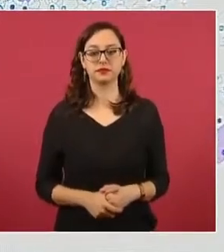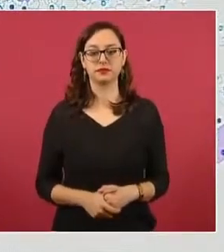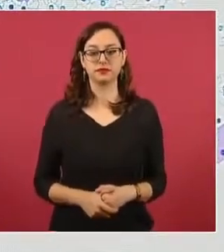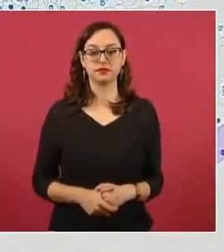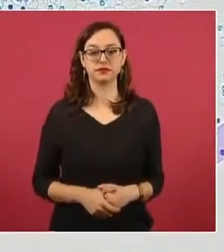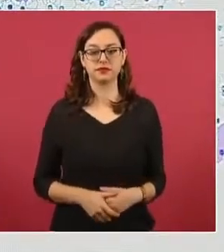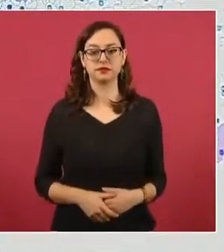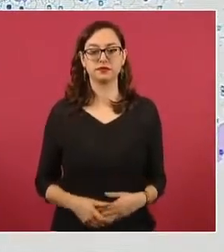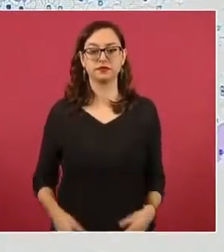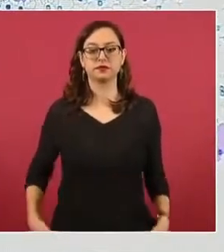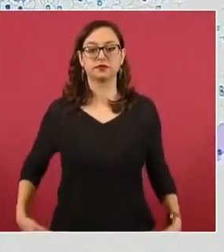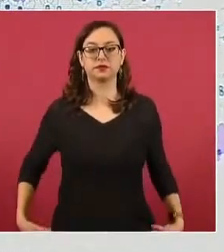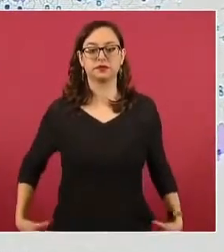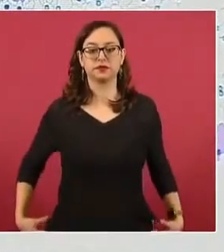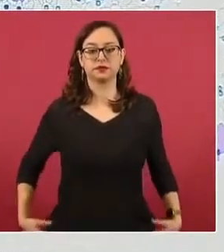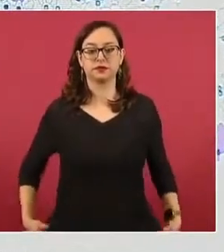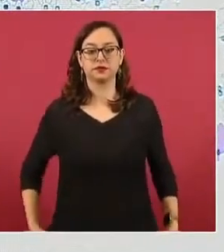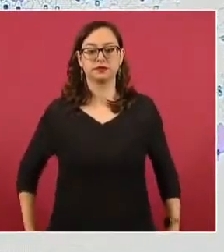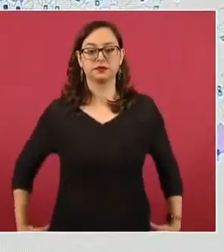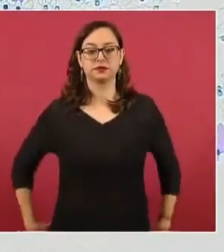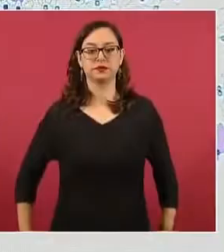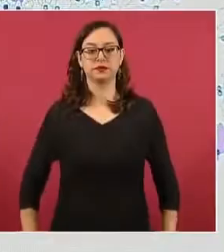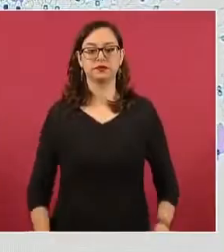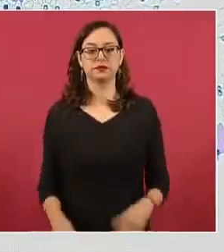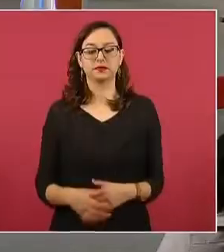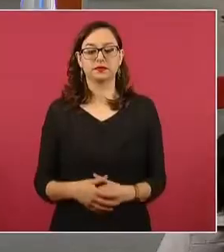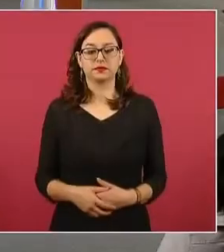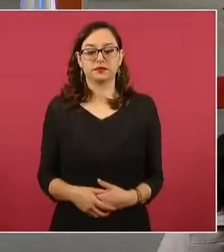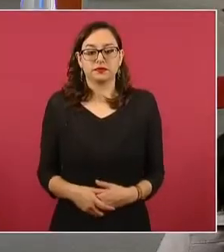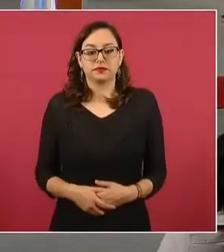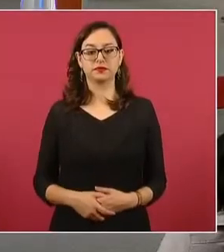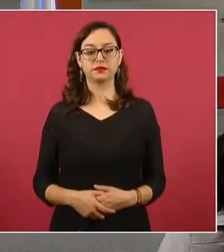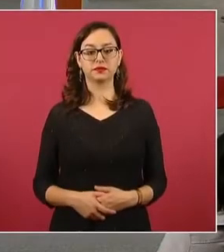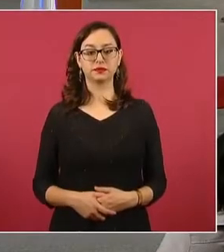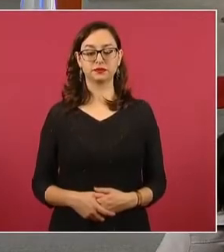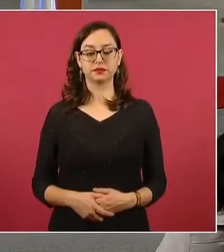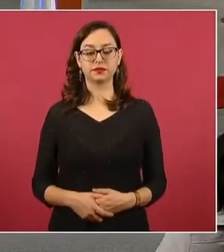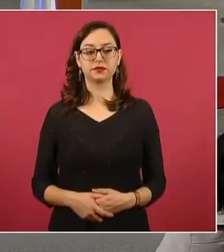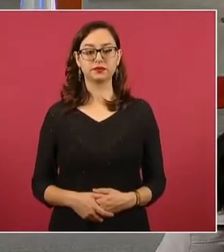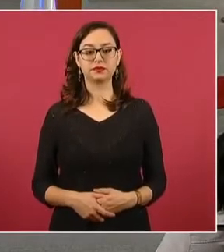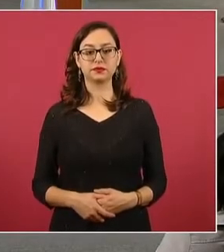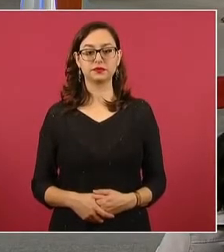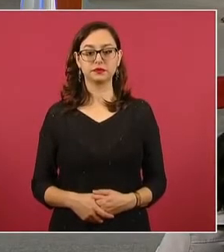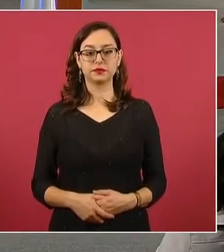A ver si pasas a la primera. No voy a